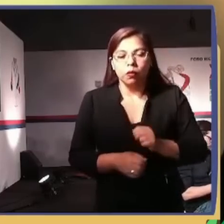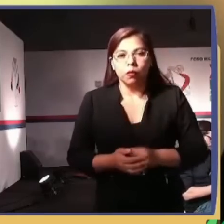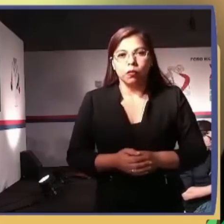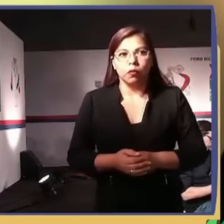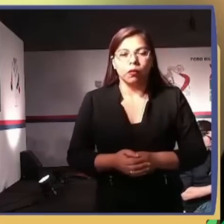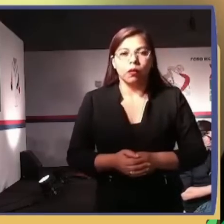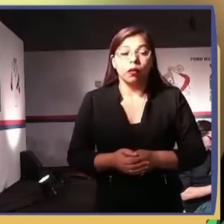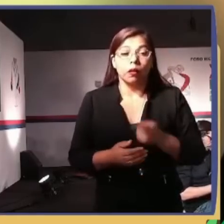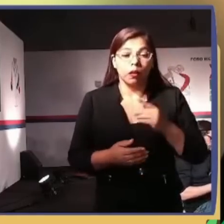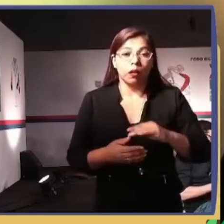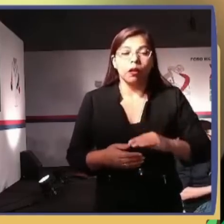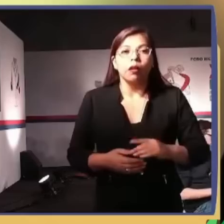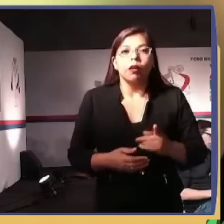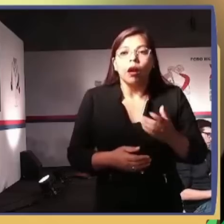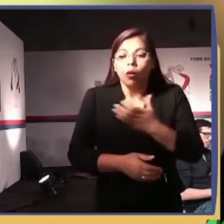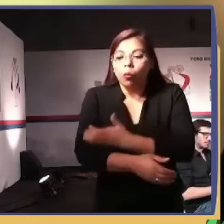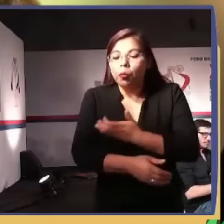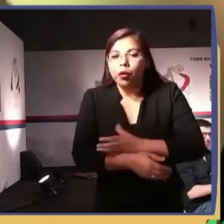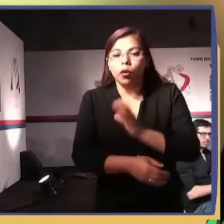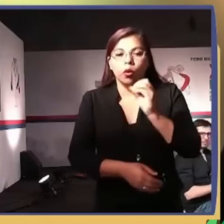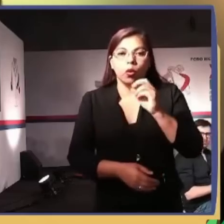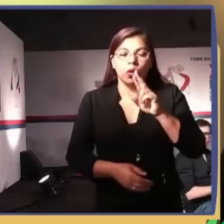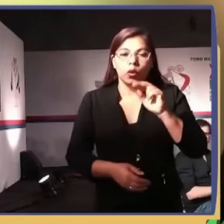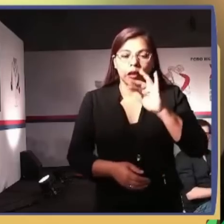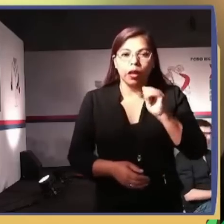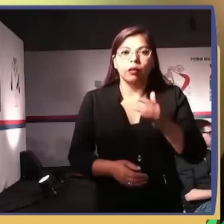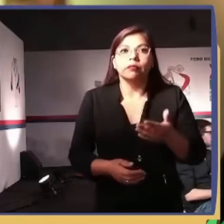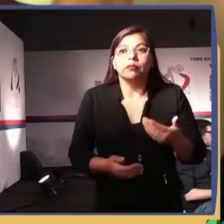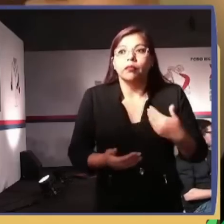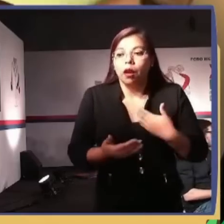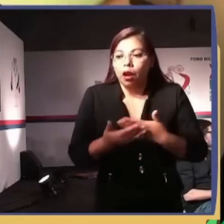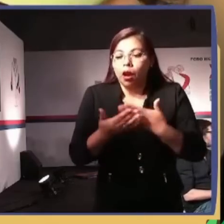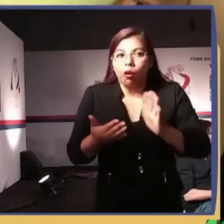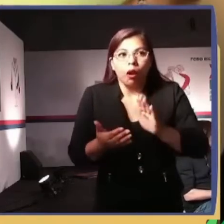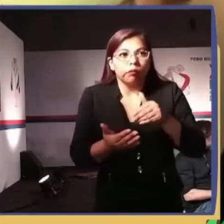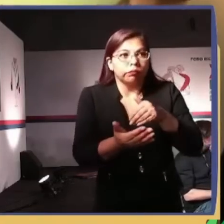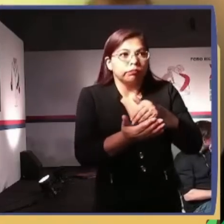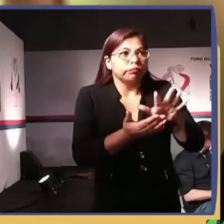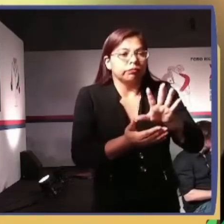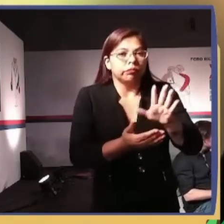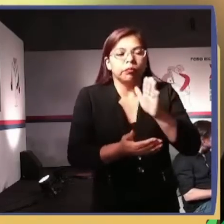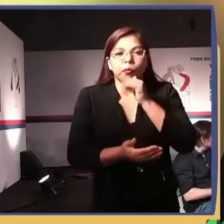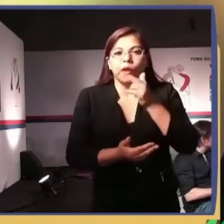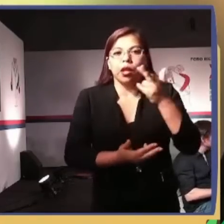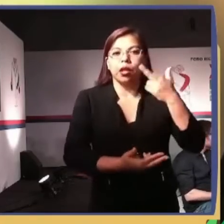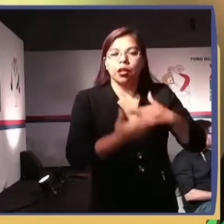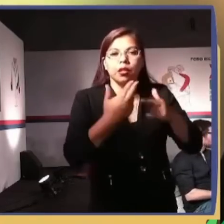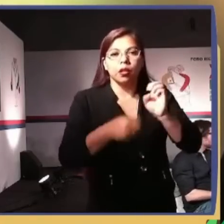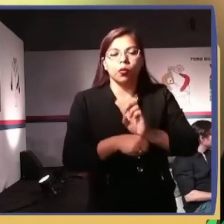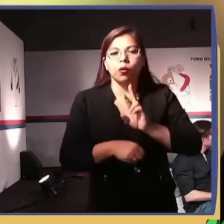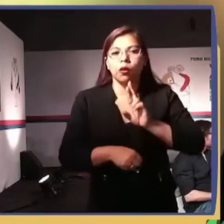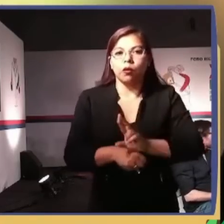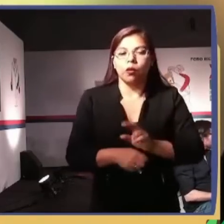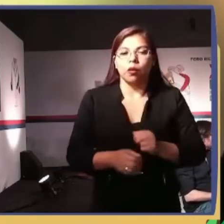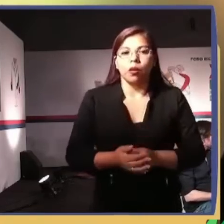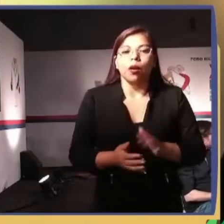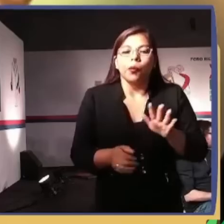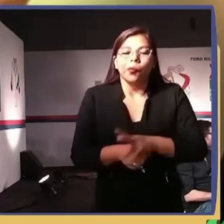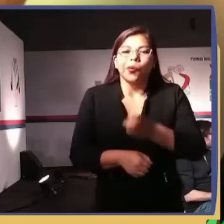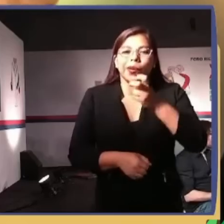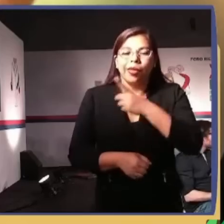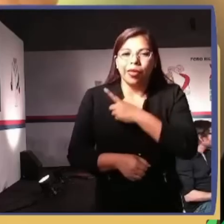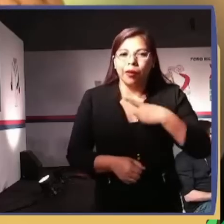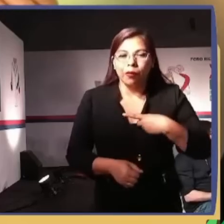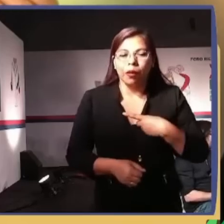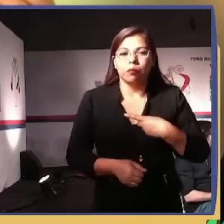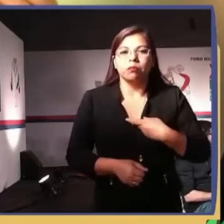mano de Correa, hoy estén en el exilio y no puedan volver a Ecuador. Por eso tenemos que saludar y